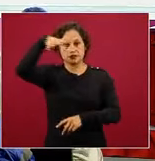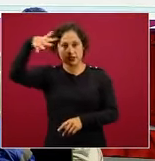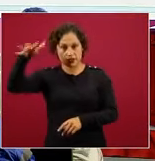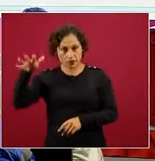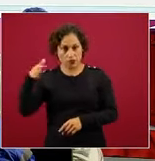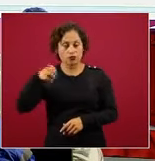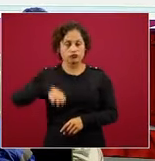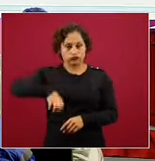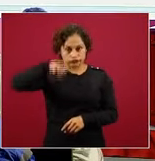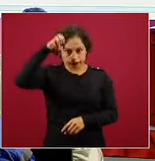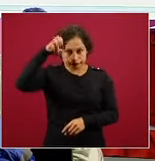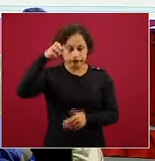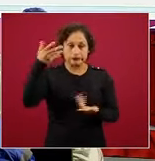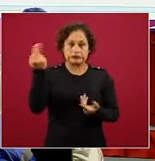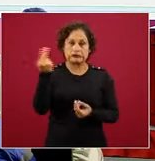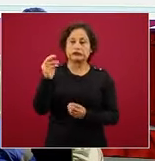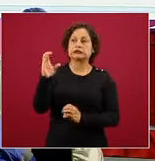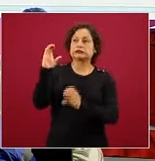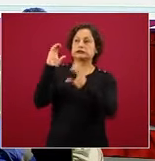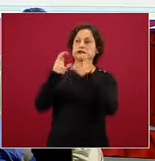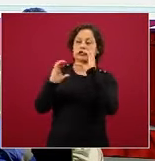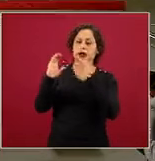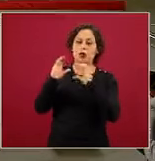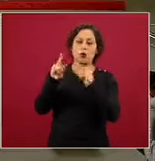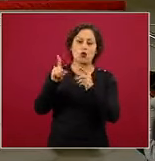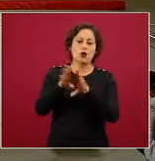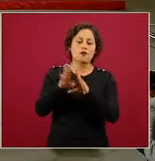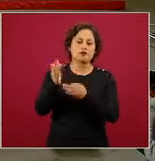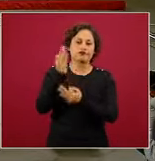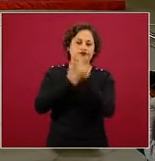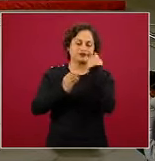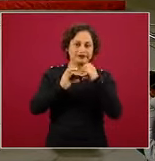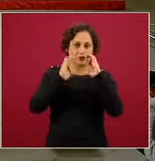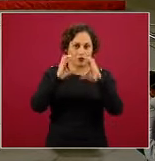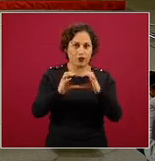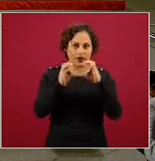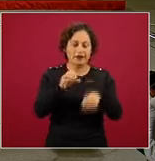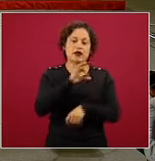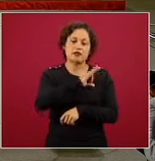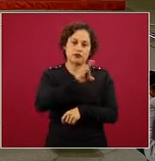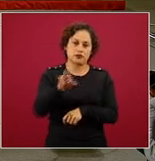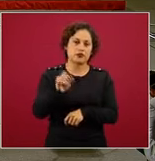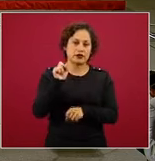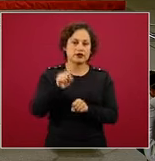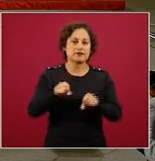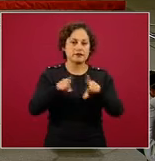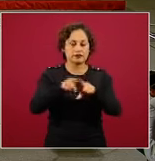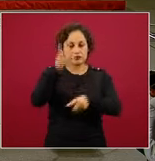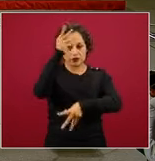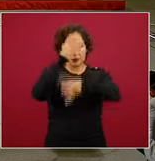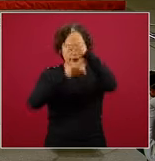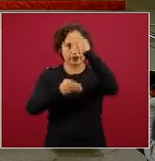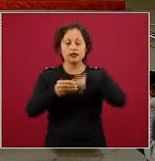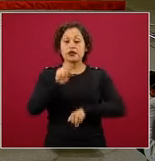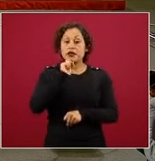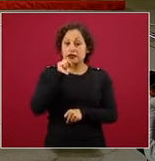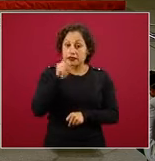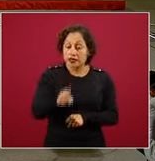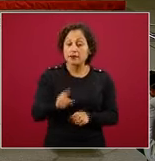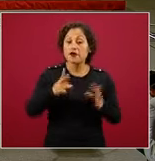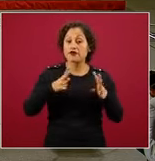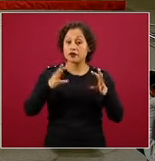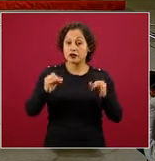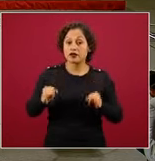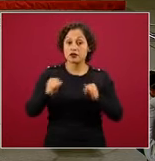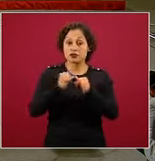personas dependientes en general. Trabajamos ya en la creación de un sistema de información. Desde la creación del instituto hemos desarrollado notablemente